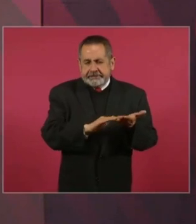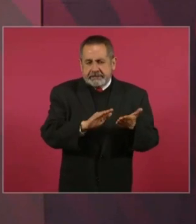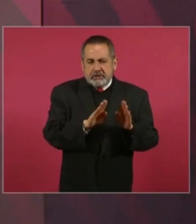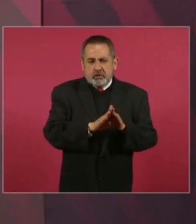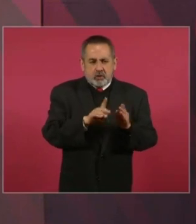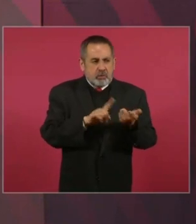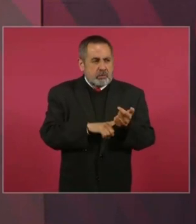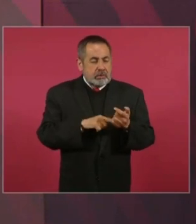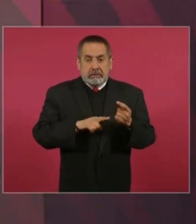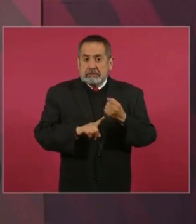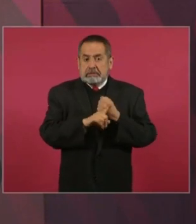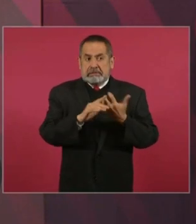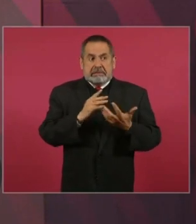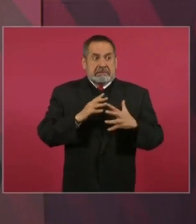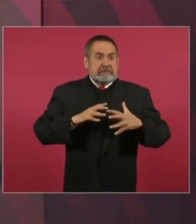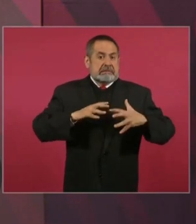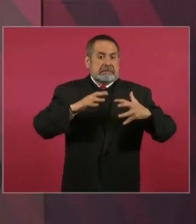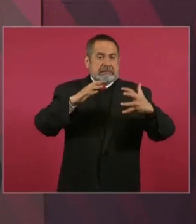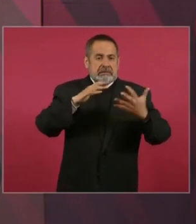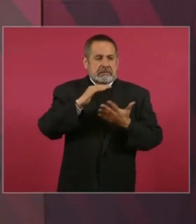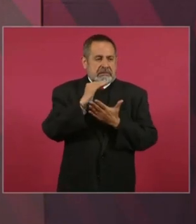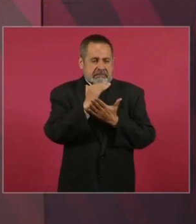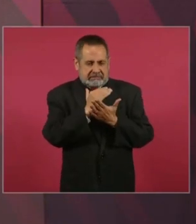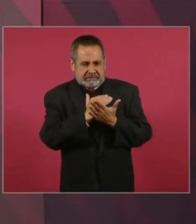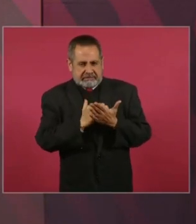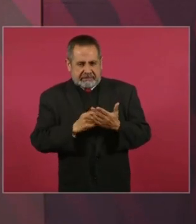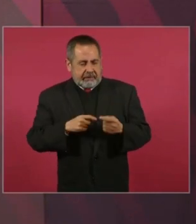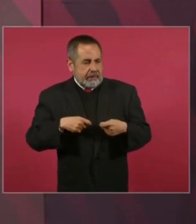y bajar un poco la protesta,